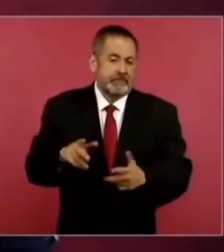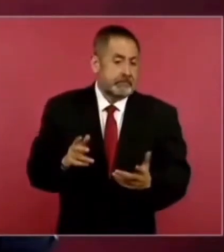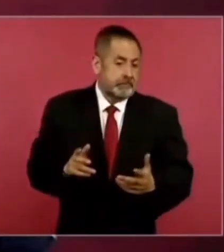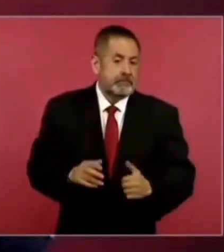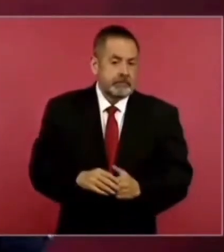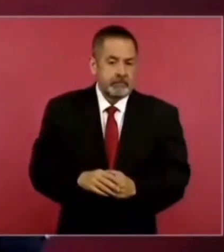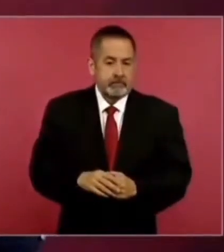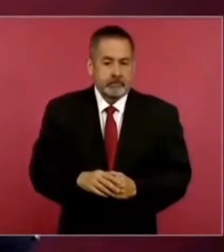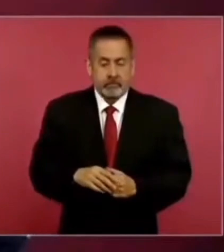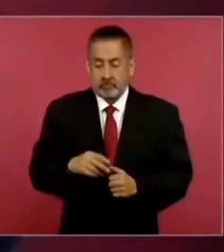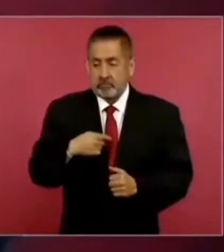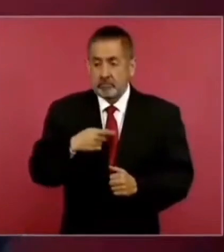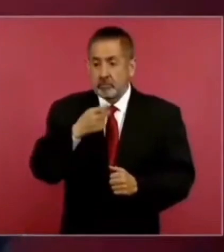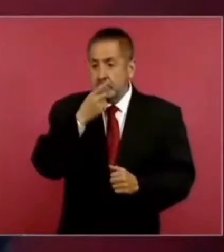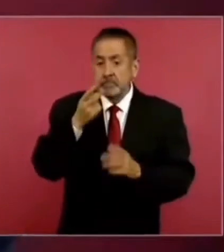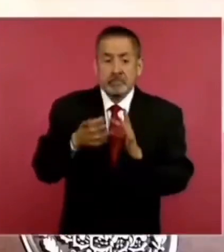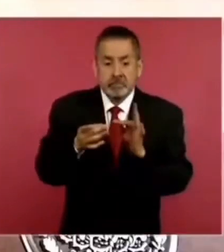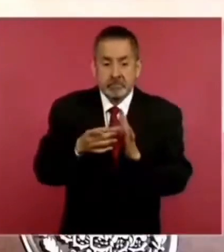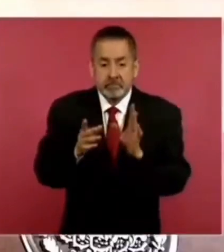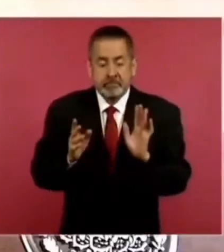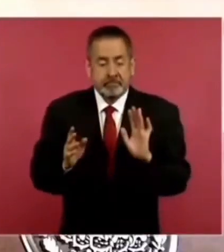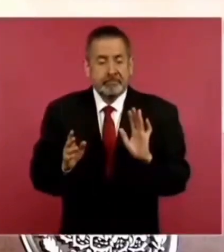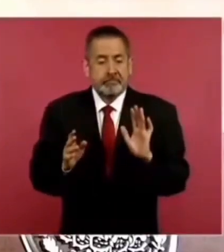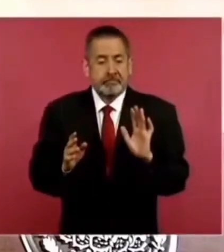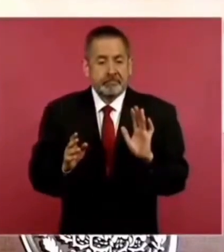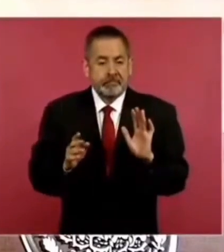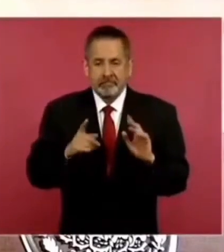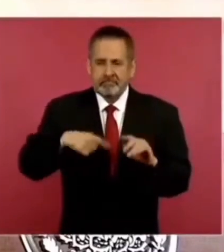diciendo nada